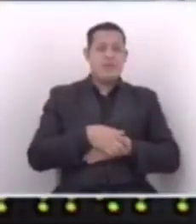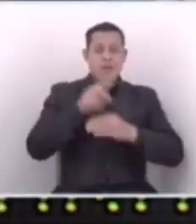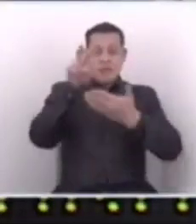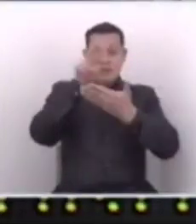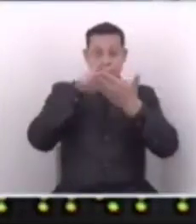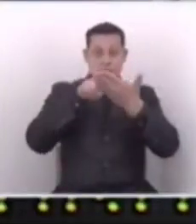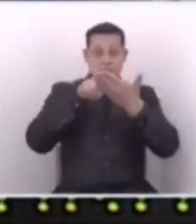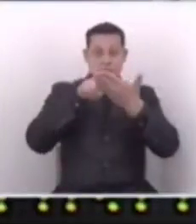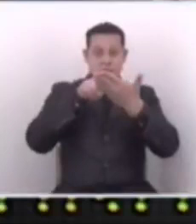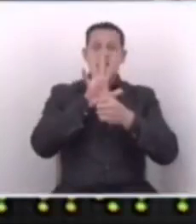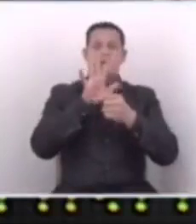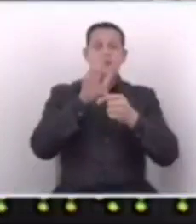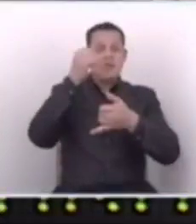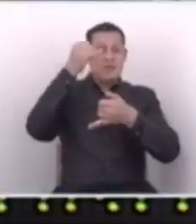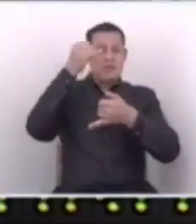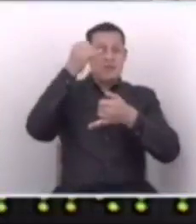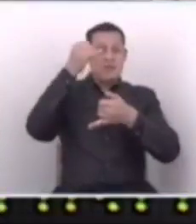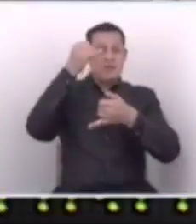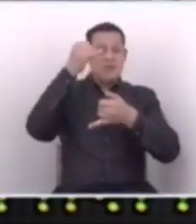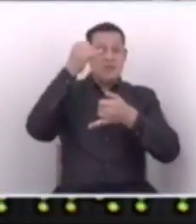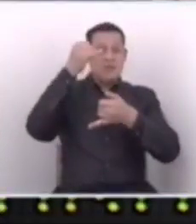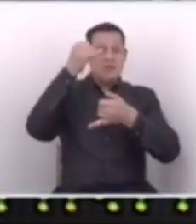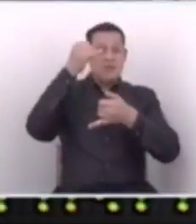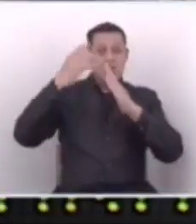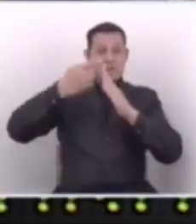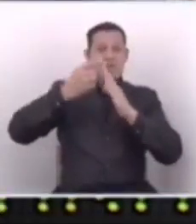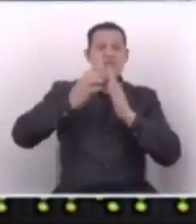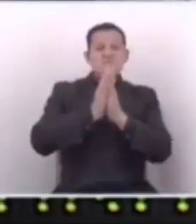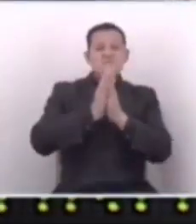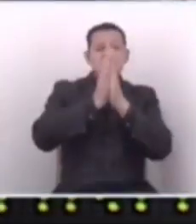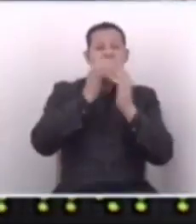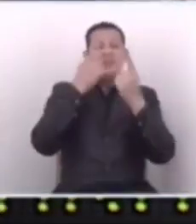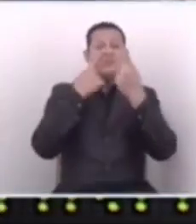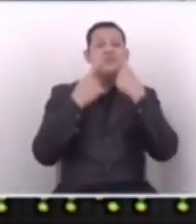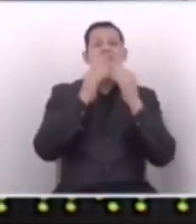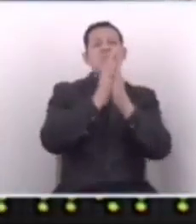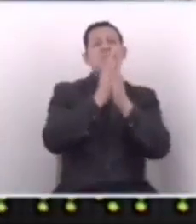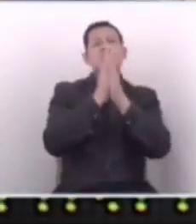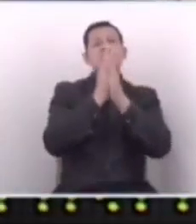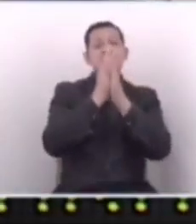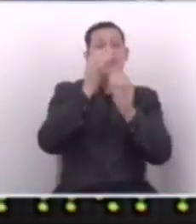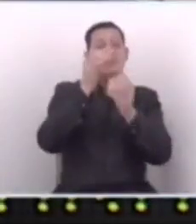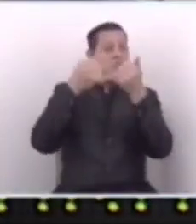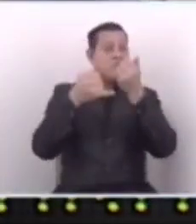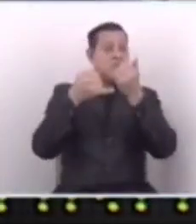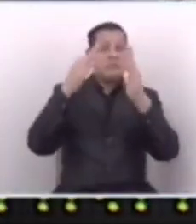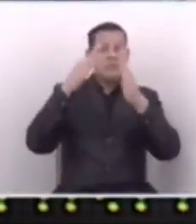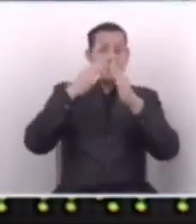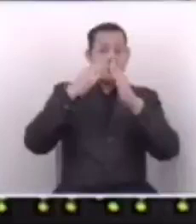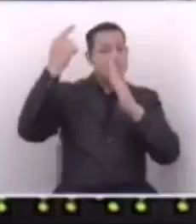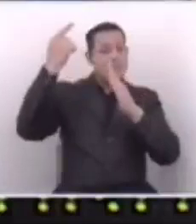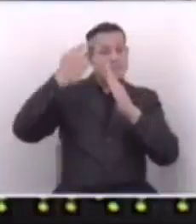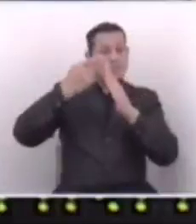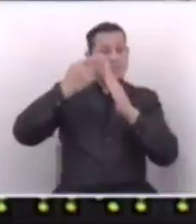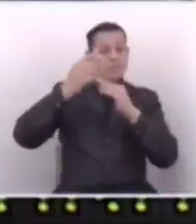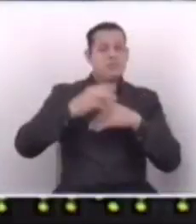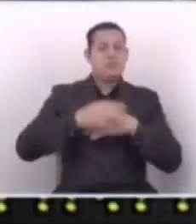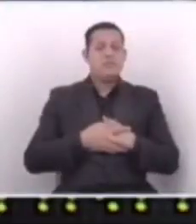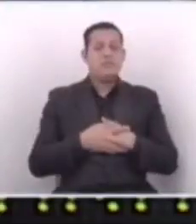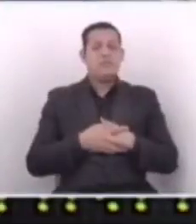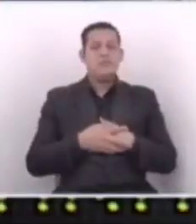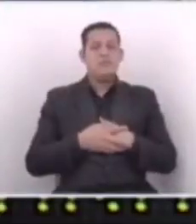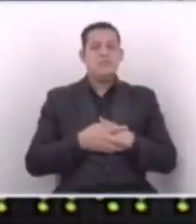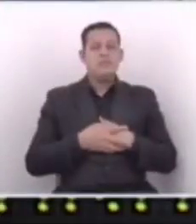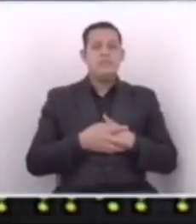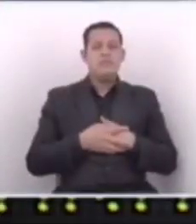Cuando ellos dicen que termine el régimen de excepción y piden, lloran, imploran y relinchan que termine el régimen